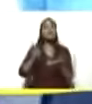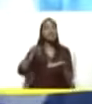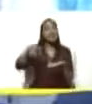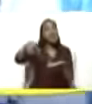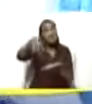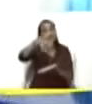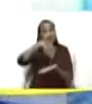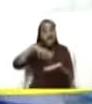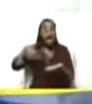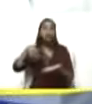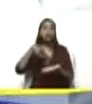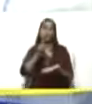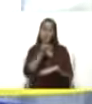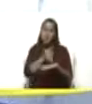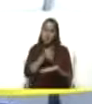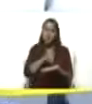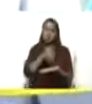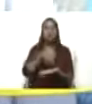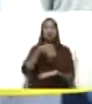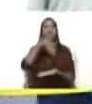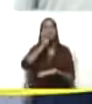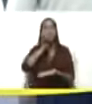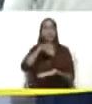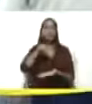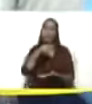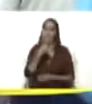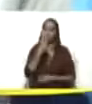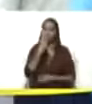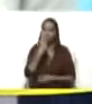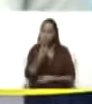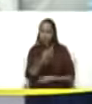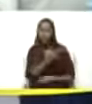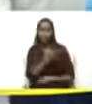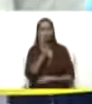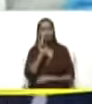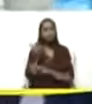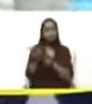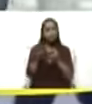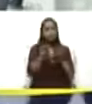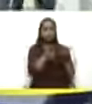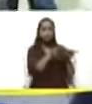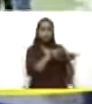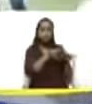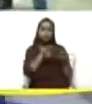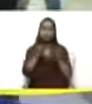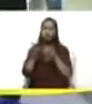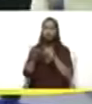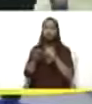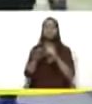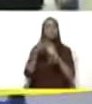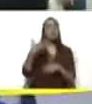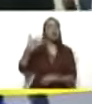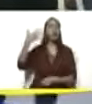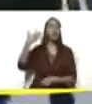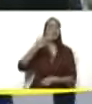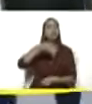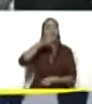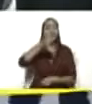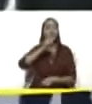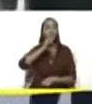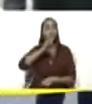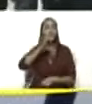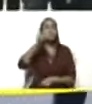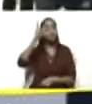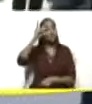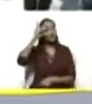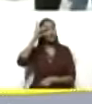cafetalera. Este jueves, durante su visita a estos espacios, la vicepresidenta ejecutiva de la República, Delcy Rodríguez, ofreció cifras de interés, destacó el